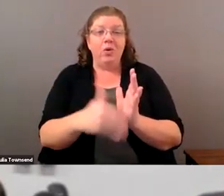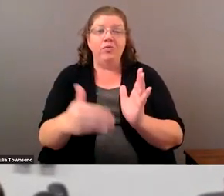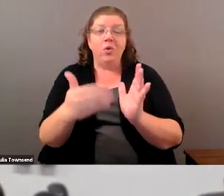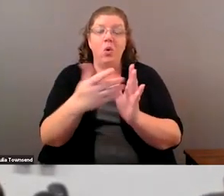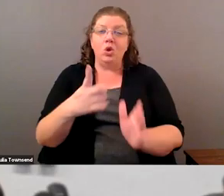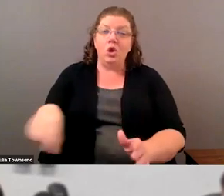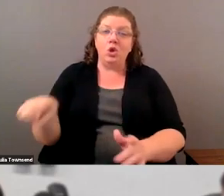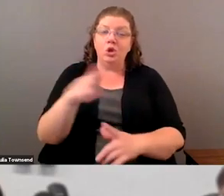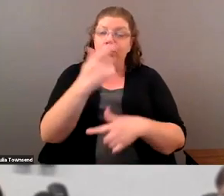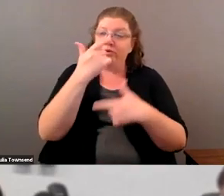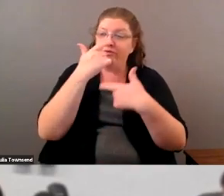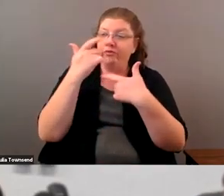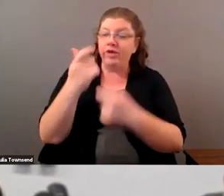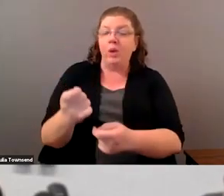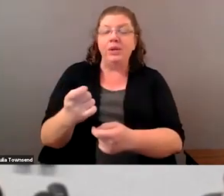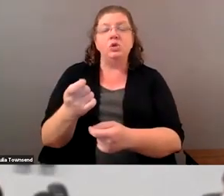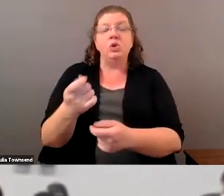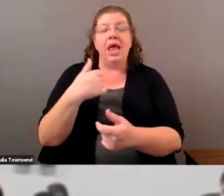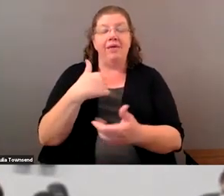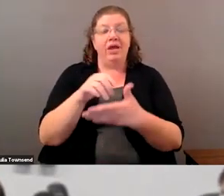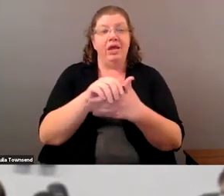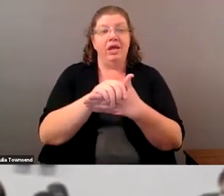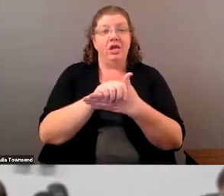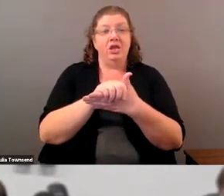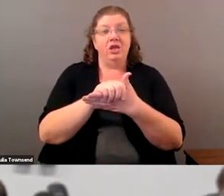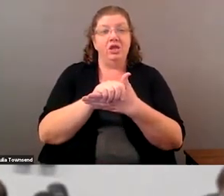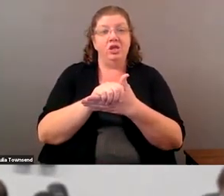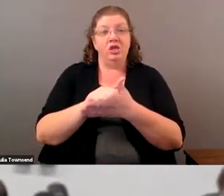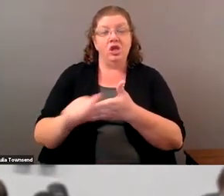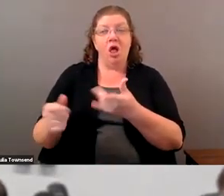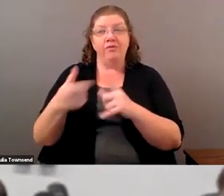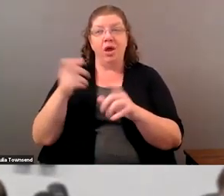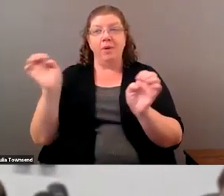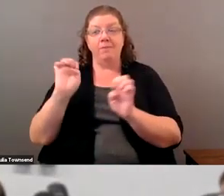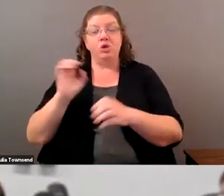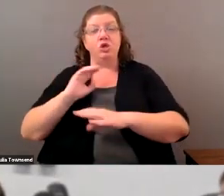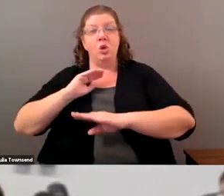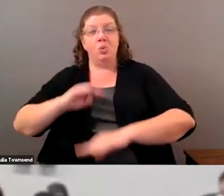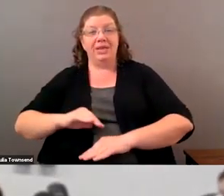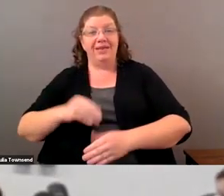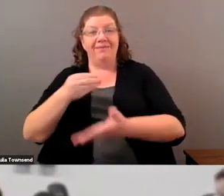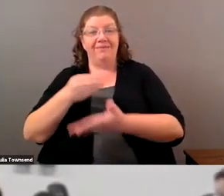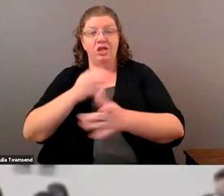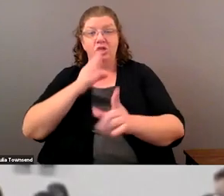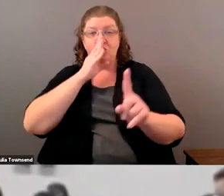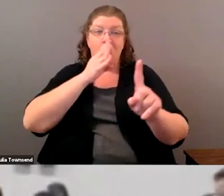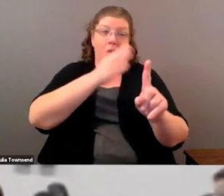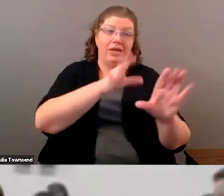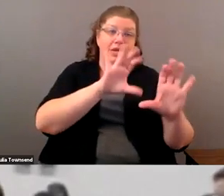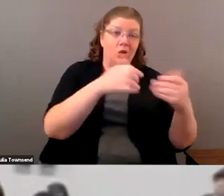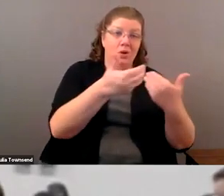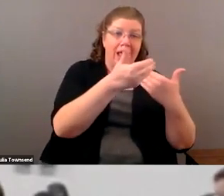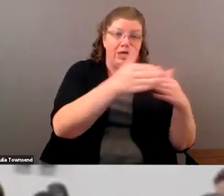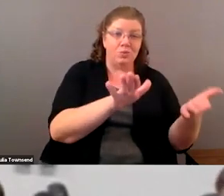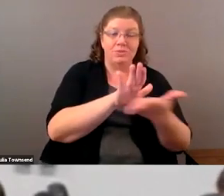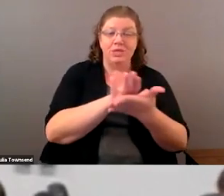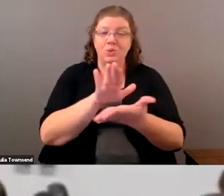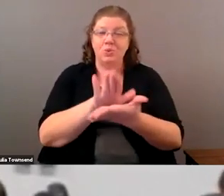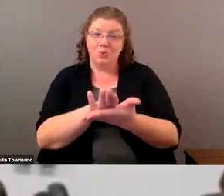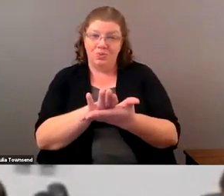claro es que ustedes han expresado repetidamente que ustedes están muy interesados en que los